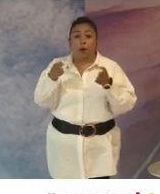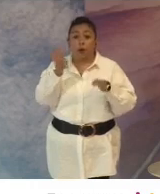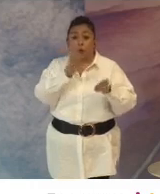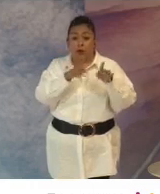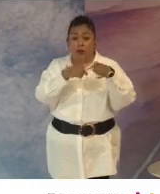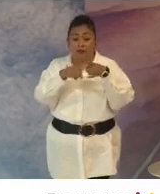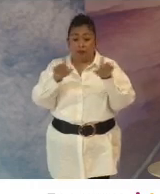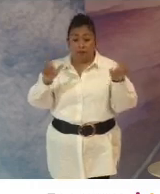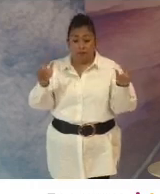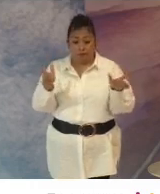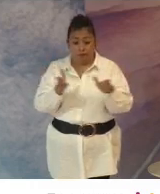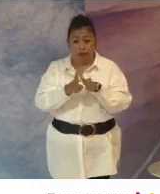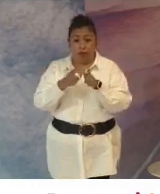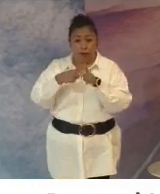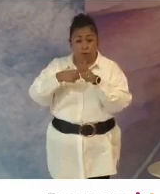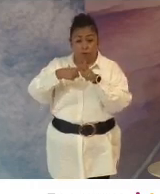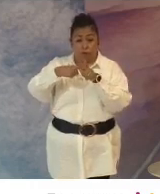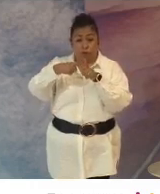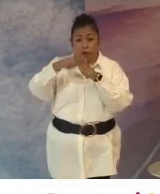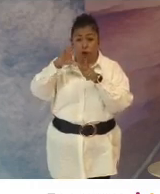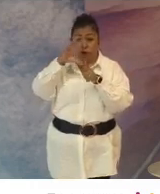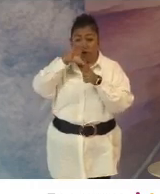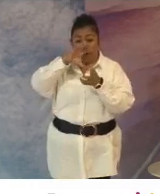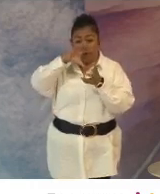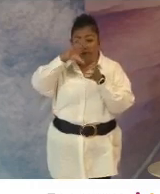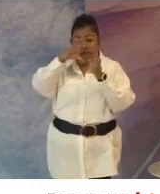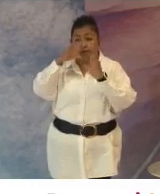y el cambio climático. Y